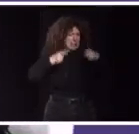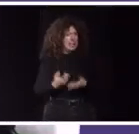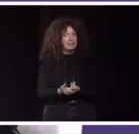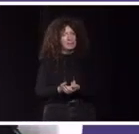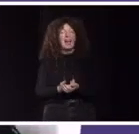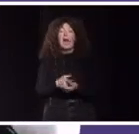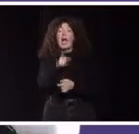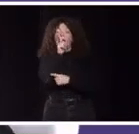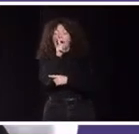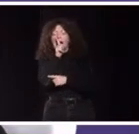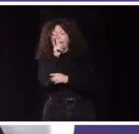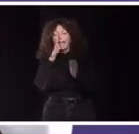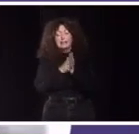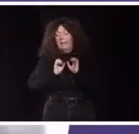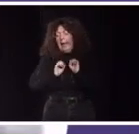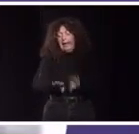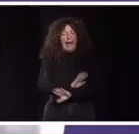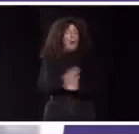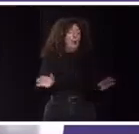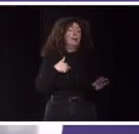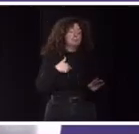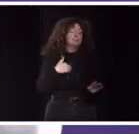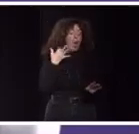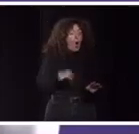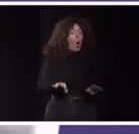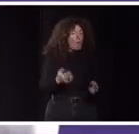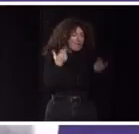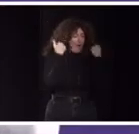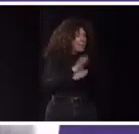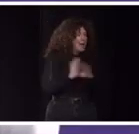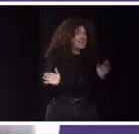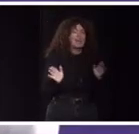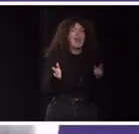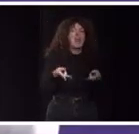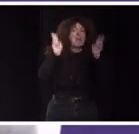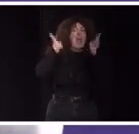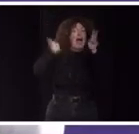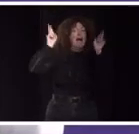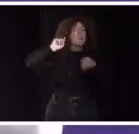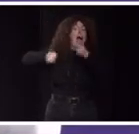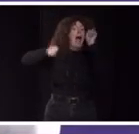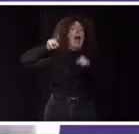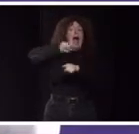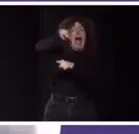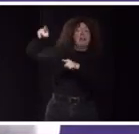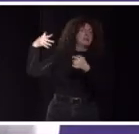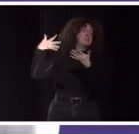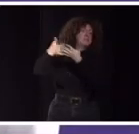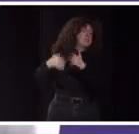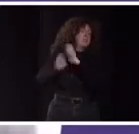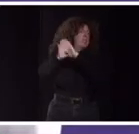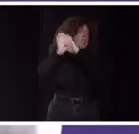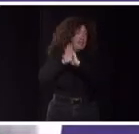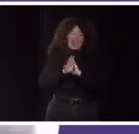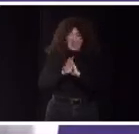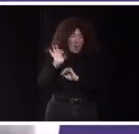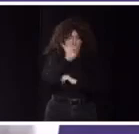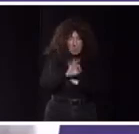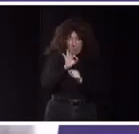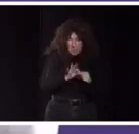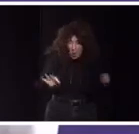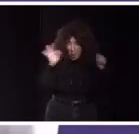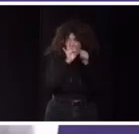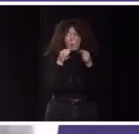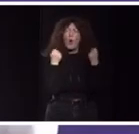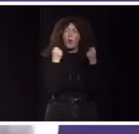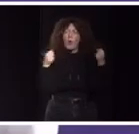es renunciar y conformarse, es dejar que manden los que han mandado hasta ahora. Podemos es la fuerza